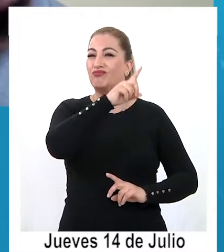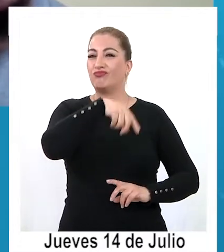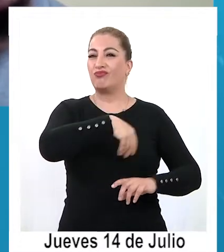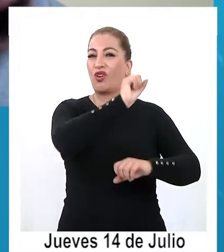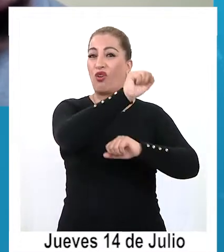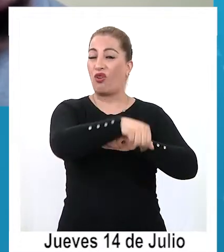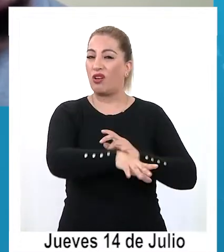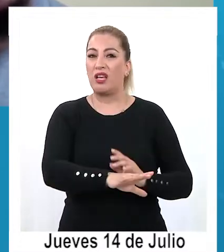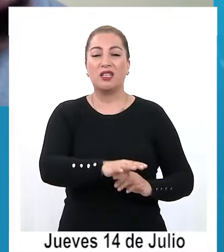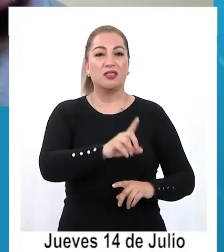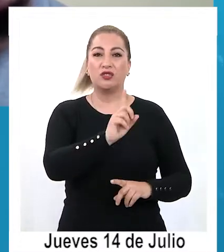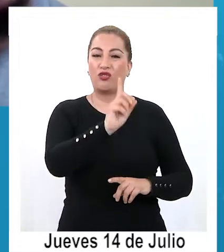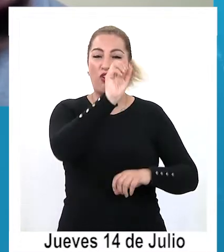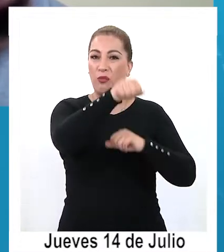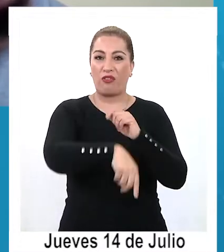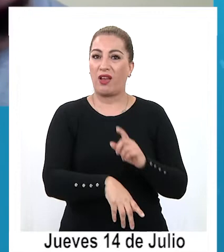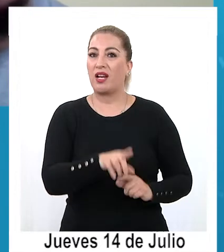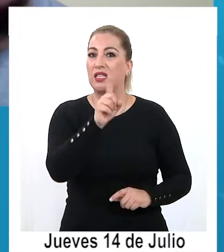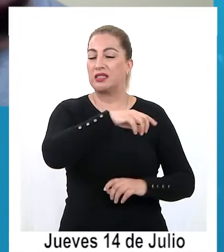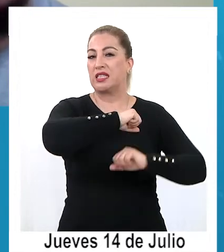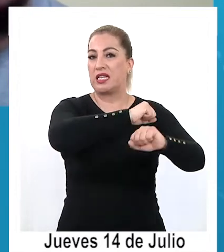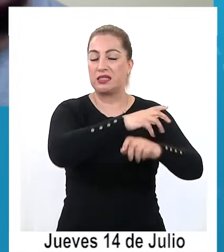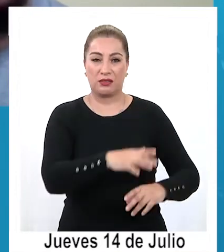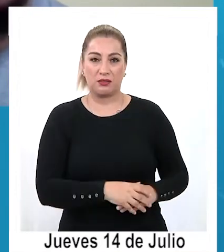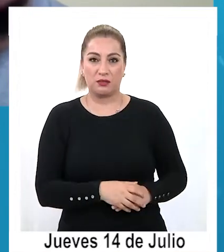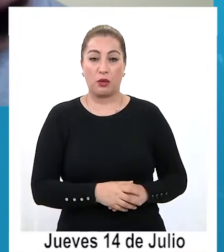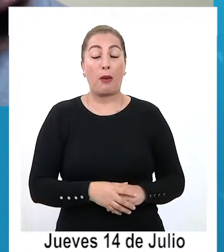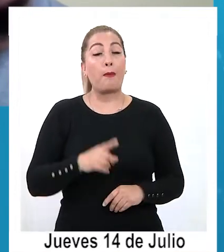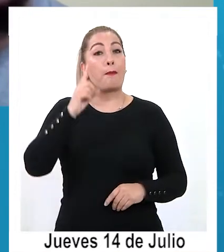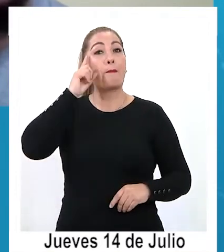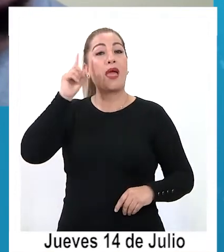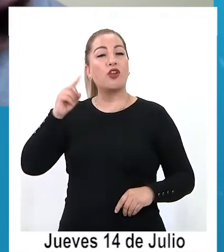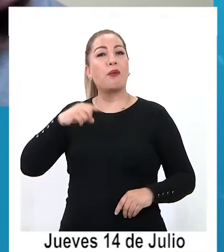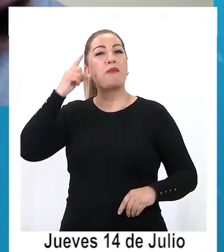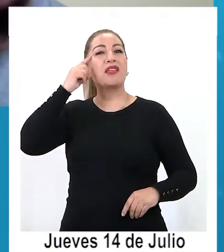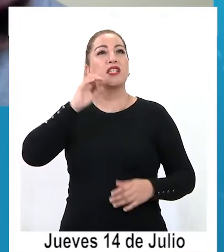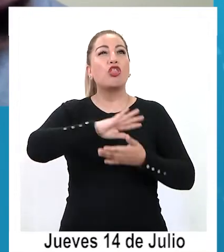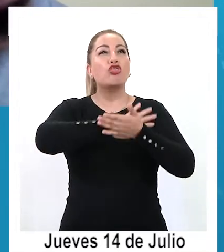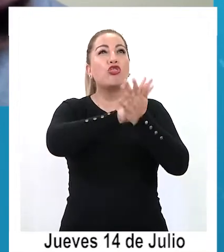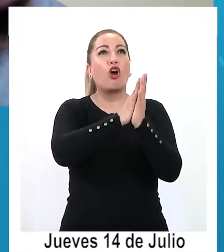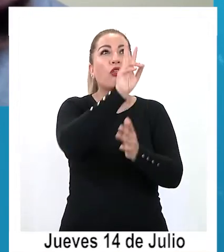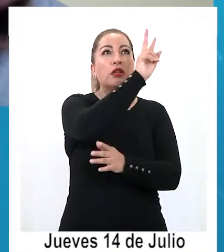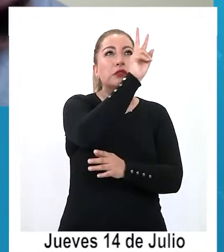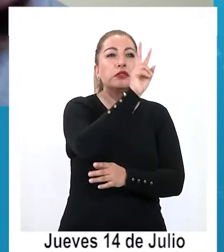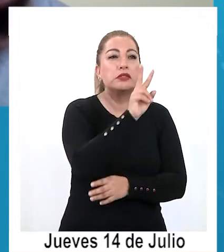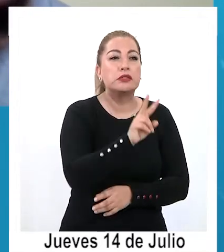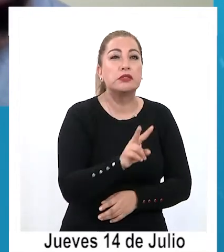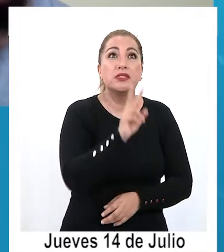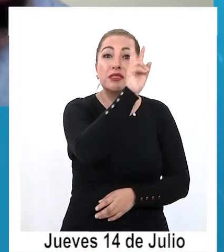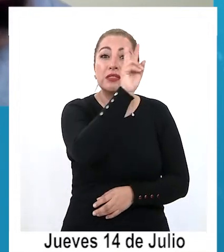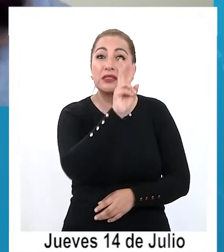mi llamado es a que la gente haga un juicio global y que piense que además de aprobarse